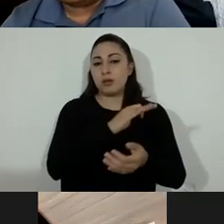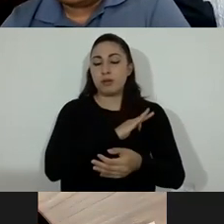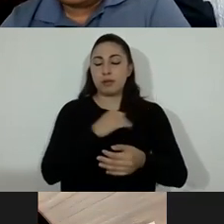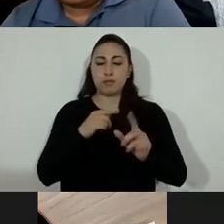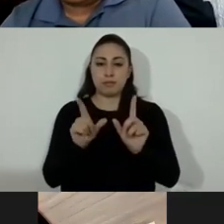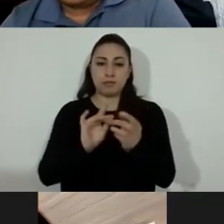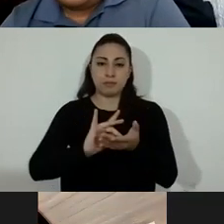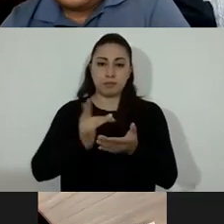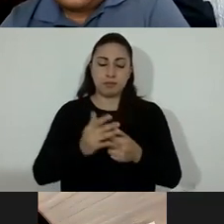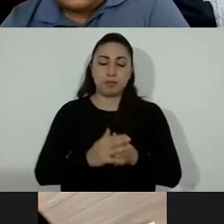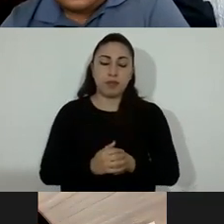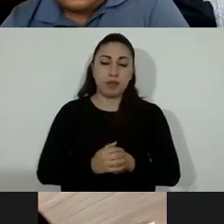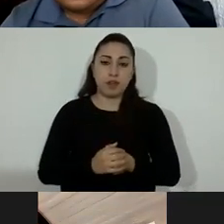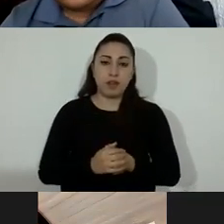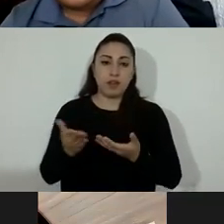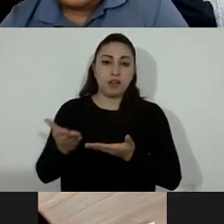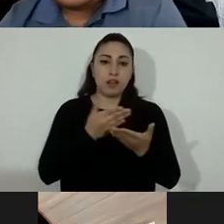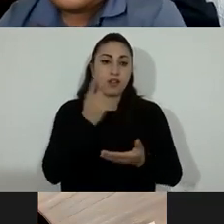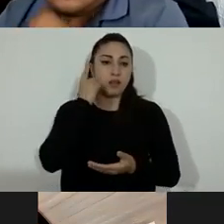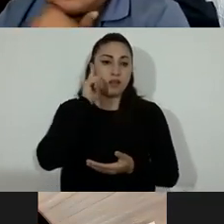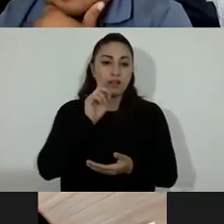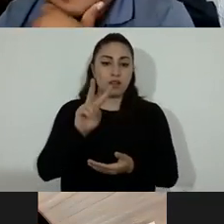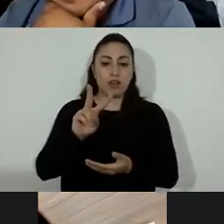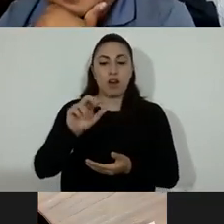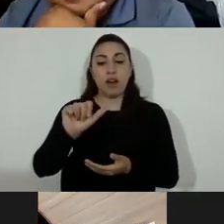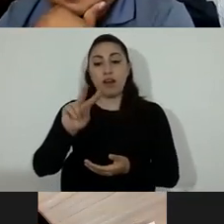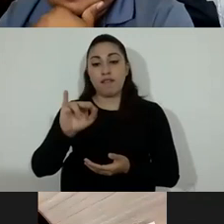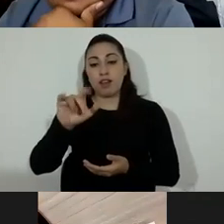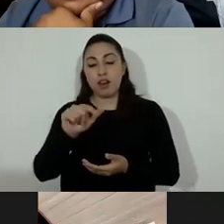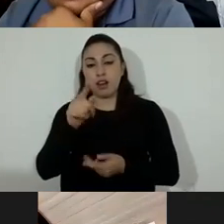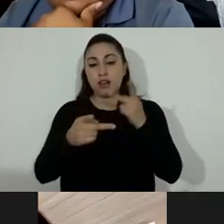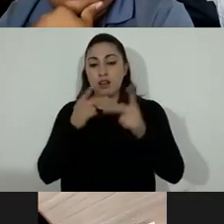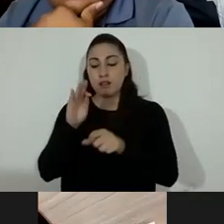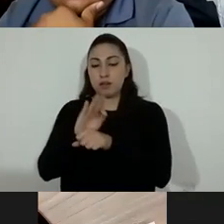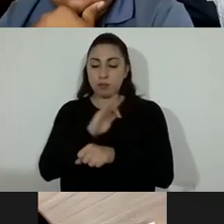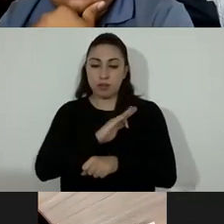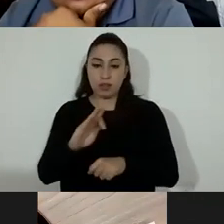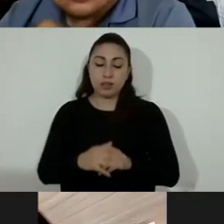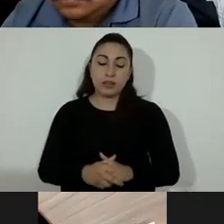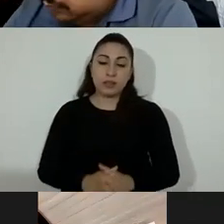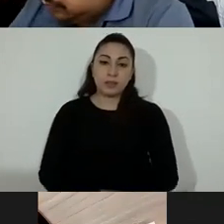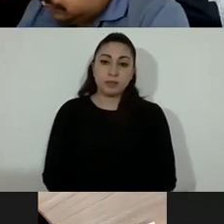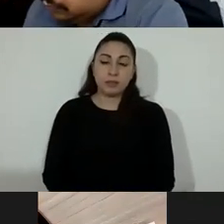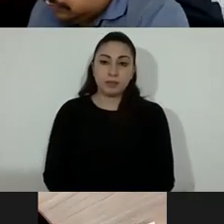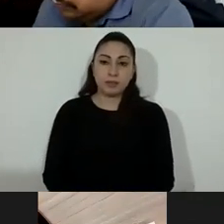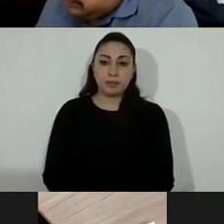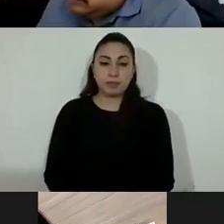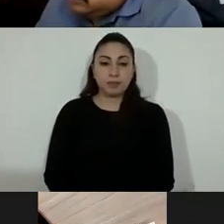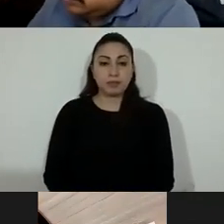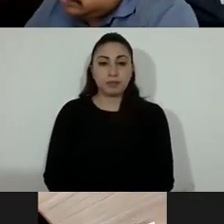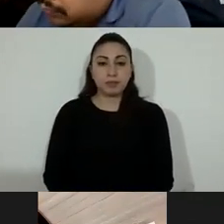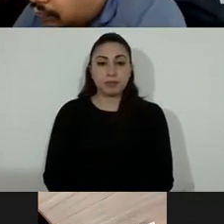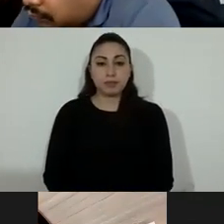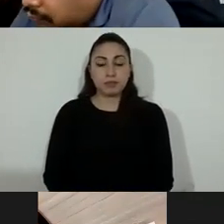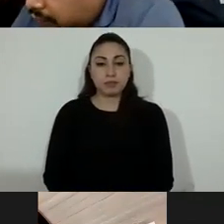Sí, tiene el uso de la palabra la diputada Marta Ávila hasta por 3 minutos para argumentar a favor. Sí,